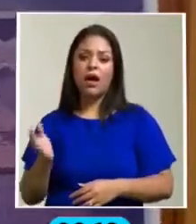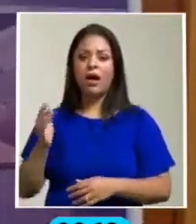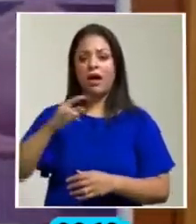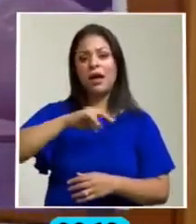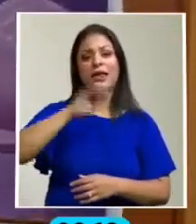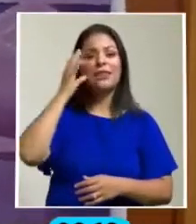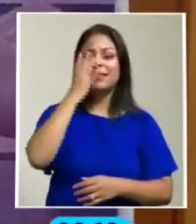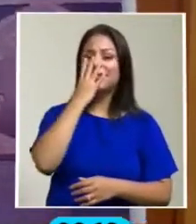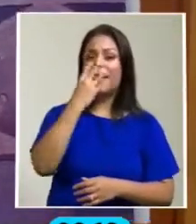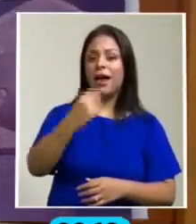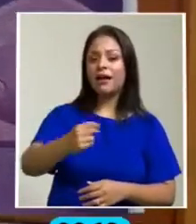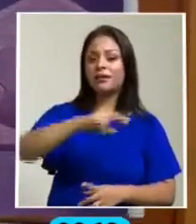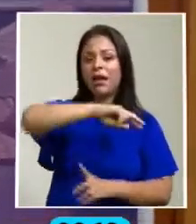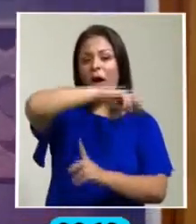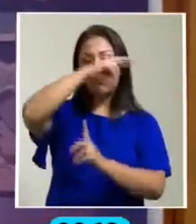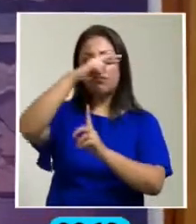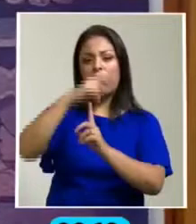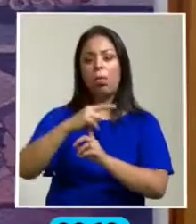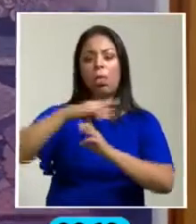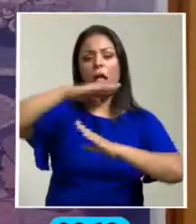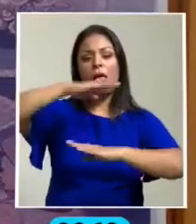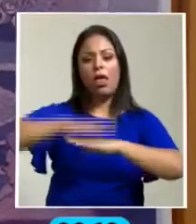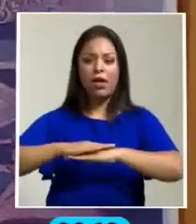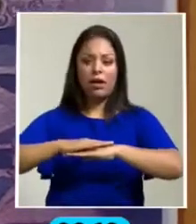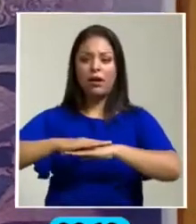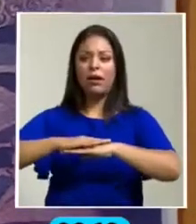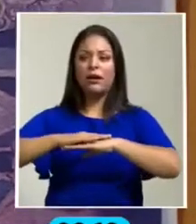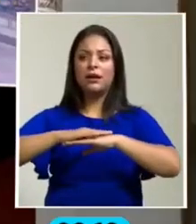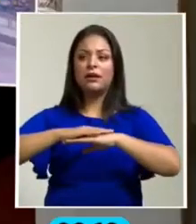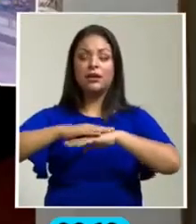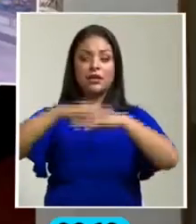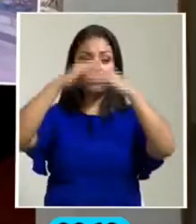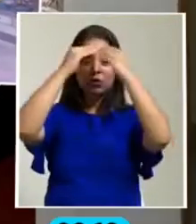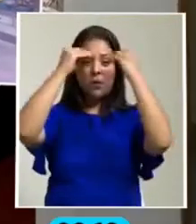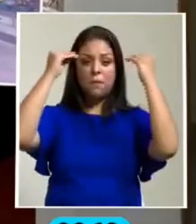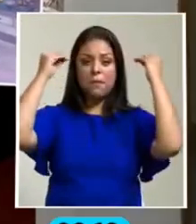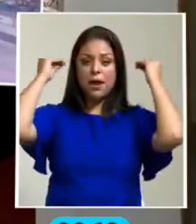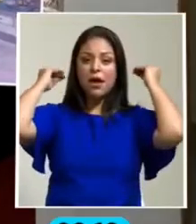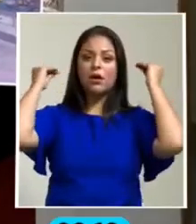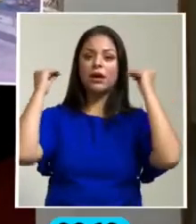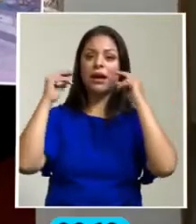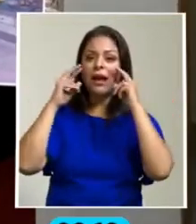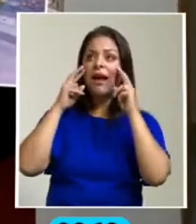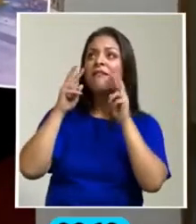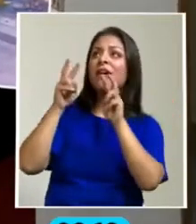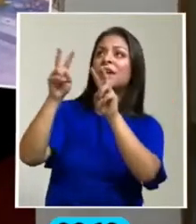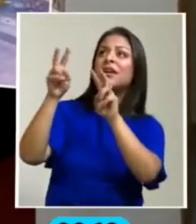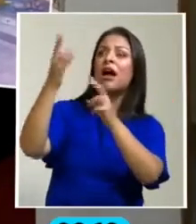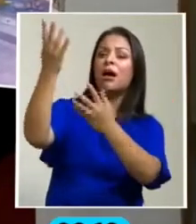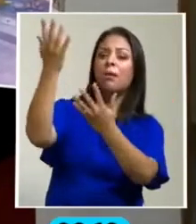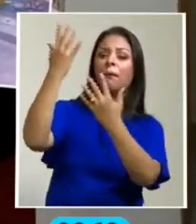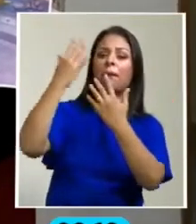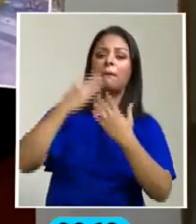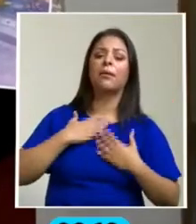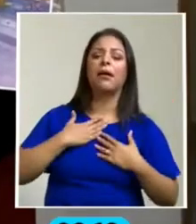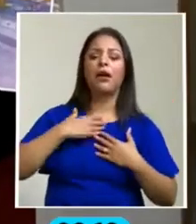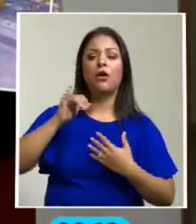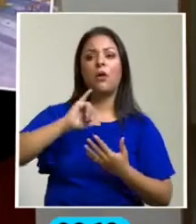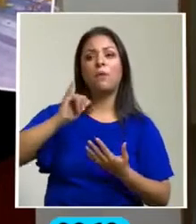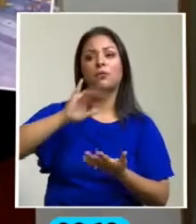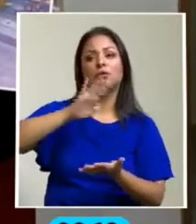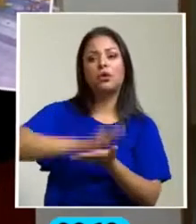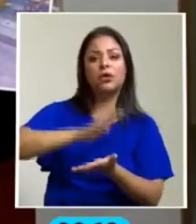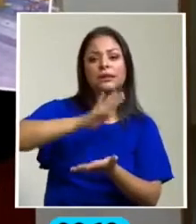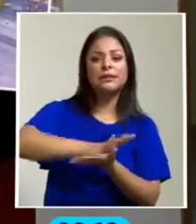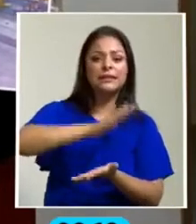terrible! De sombrero que la miraba debajo del escenario y la convirtió en tortilla. ¡Ay,